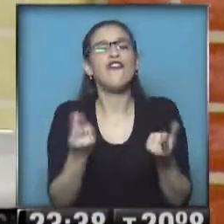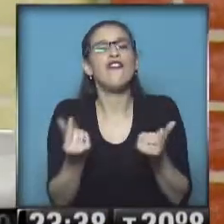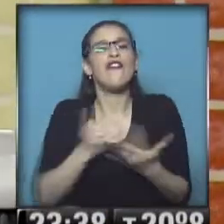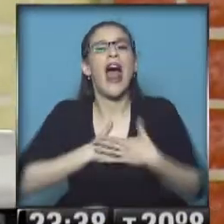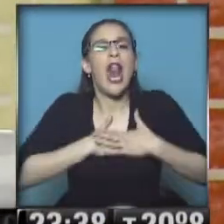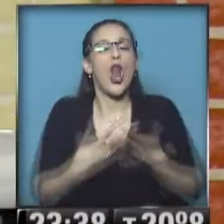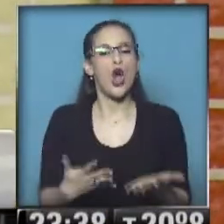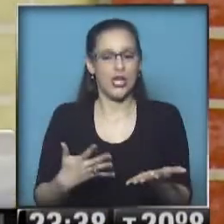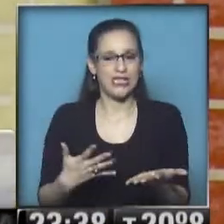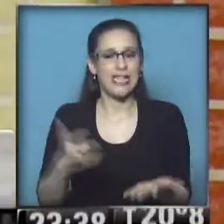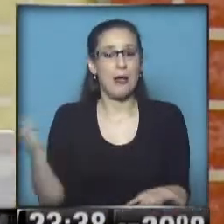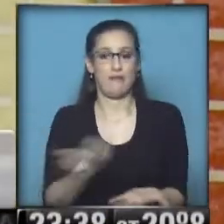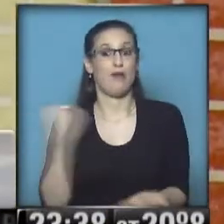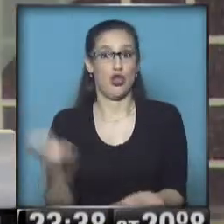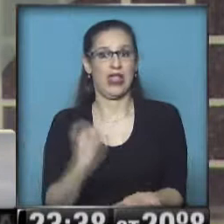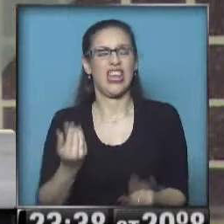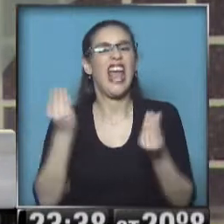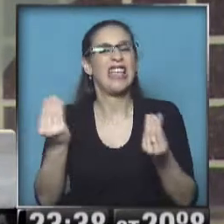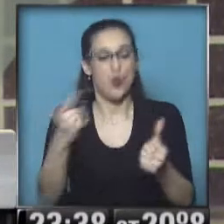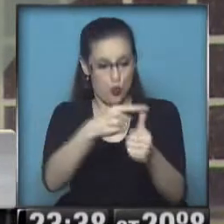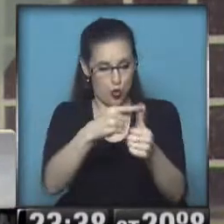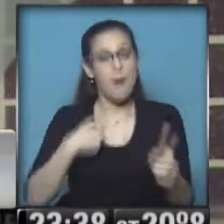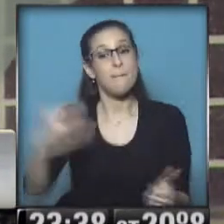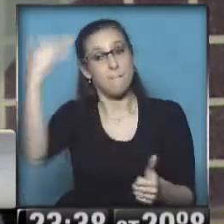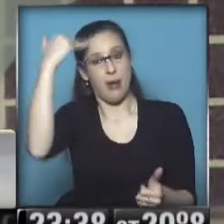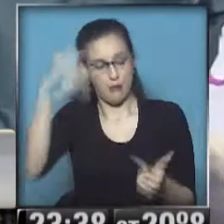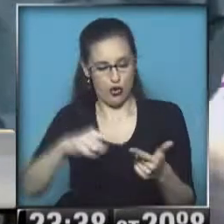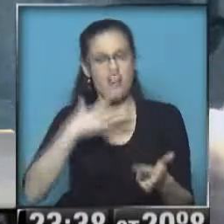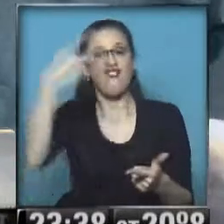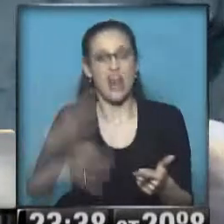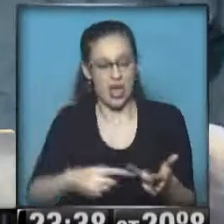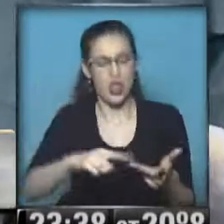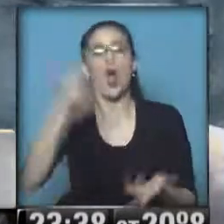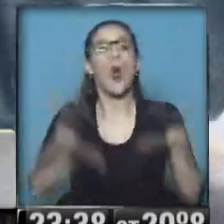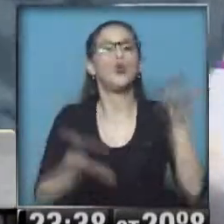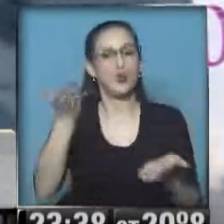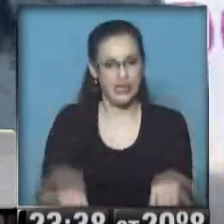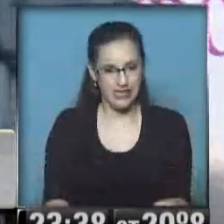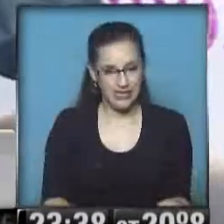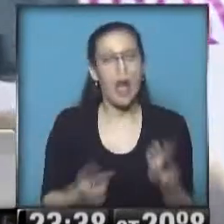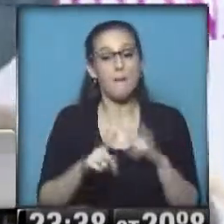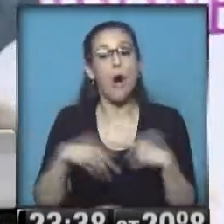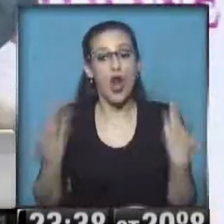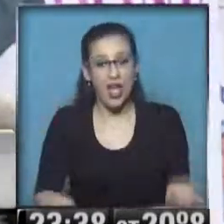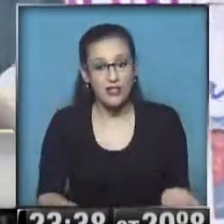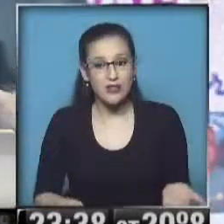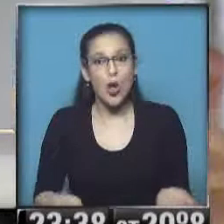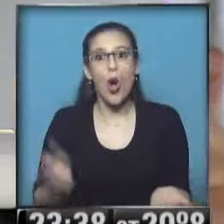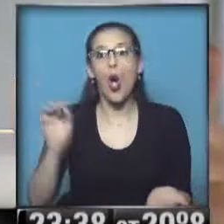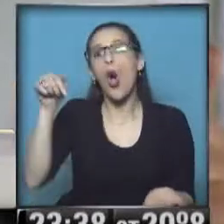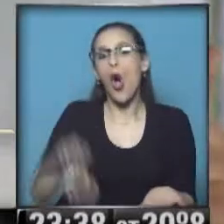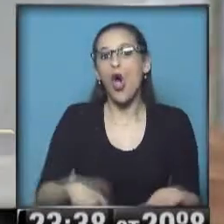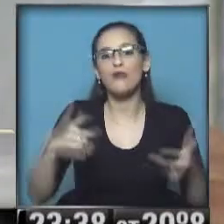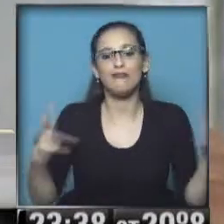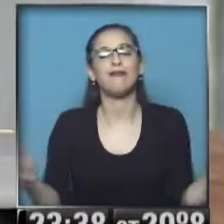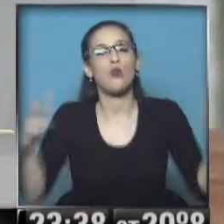sana, que son la memoria junto a la verdad y junto a la justicia. Por eso este memorial, para que nadie se olvide